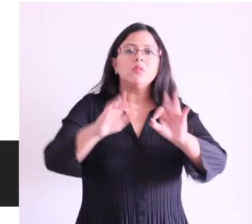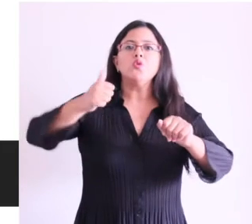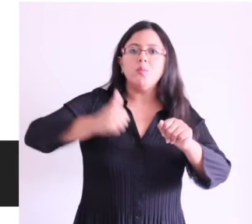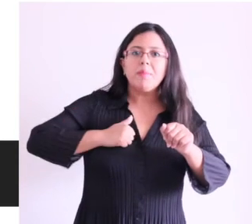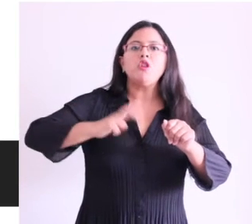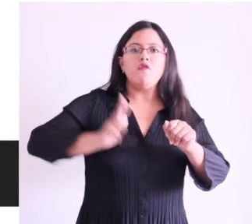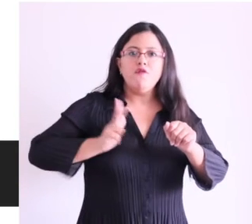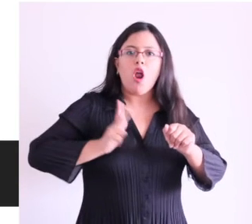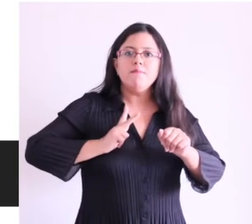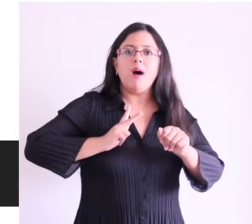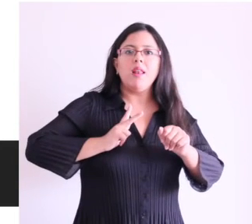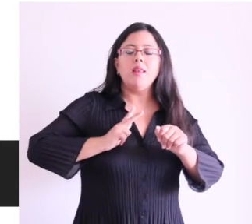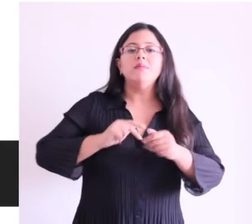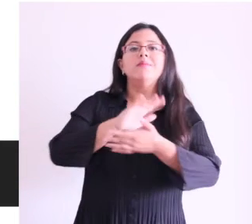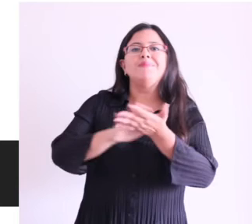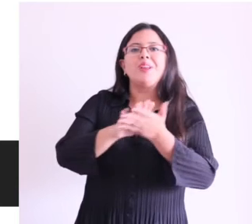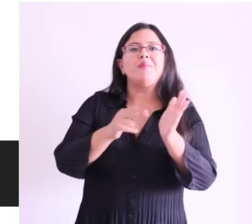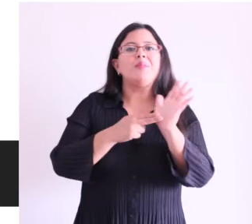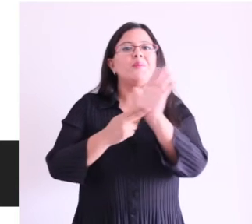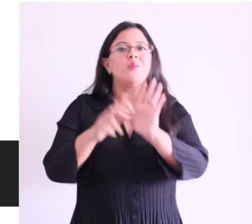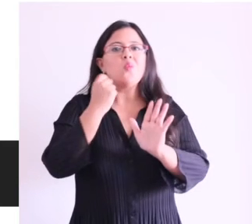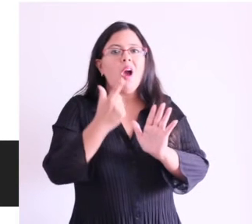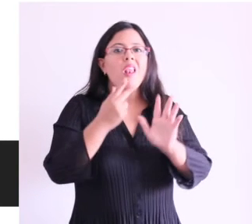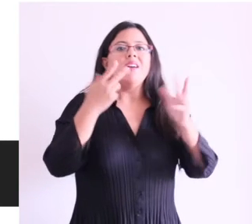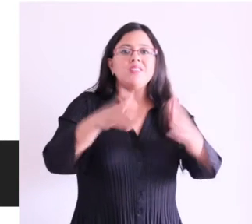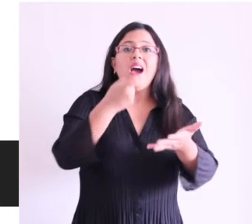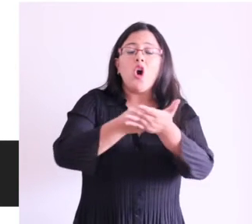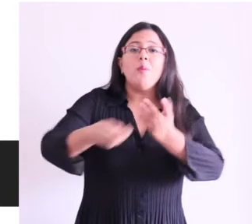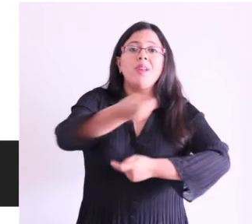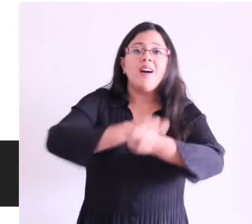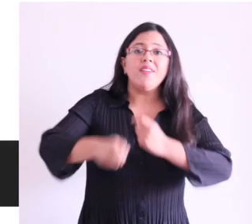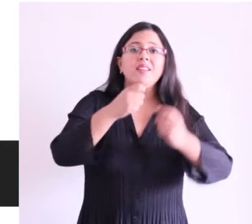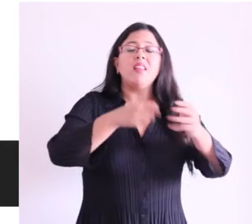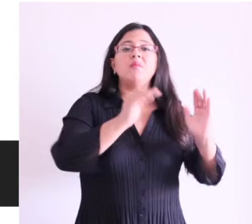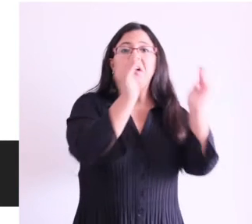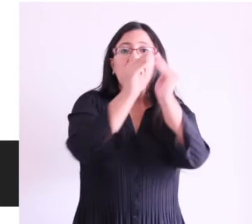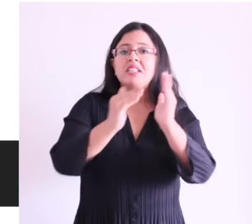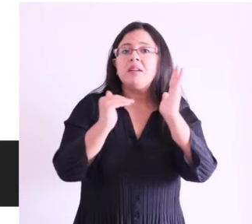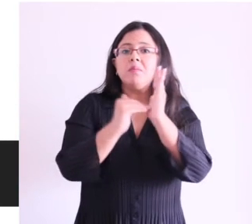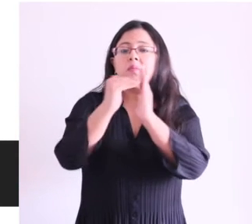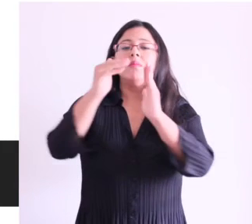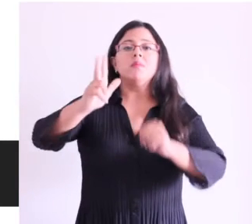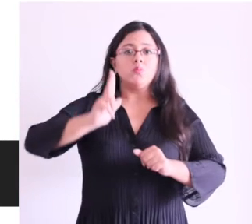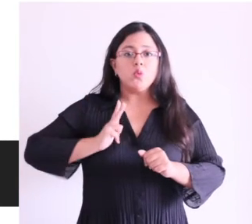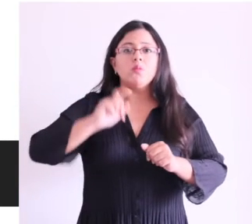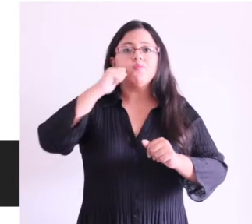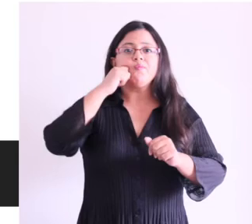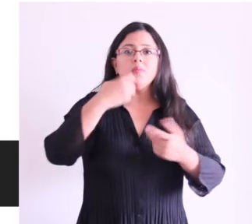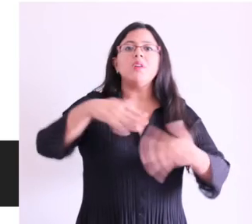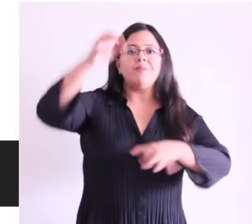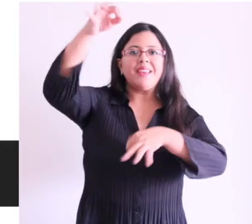ciertas formalidades. Acá tenemos como ejemplo la compraventa de bienes muebles, cuyas formalidades son